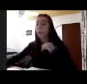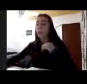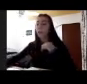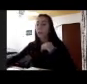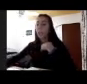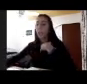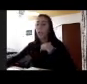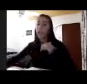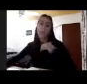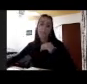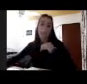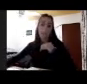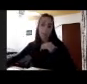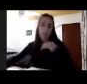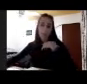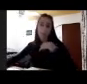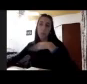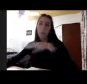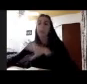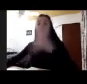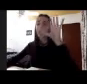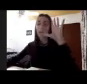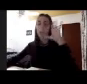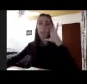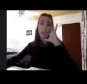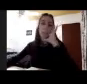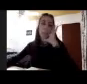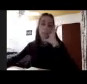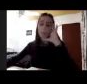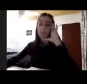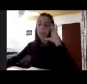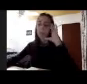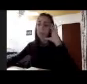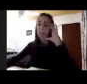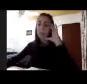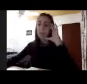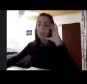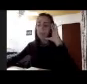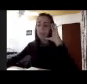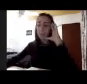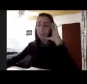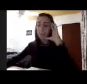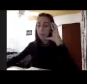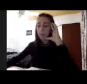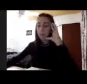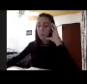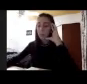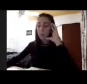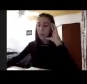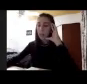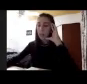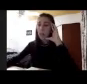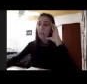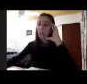hice fue incluir una fachada, que es una fachada en altura que también tiene esa presencia.